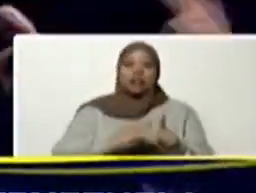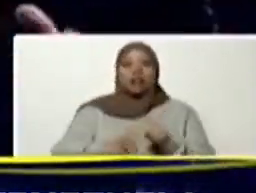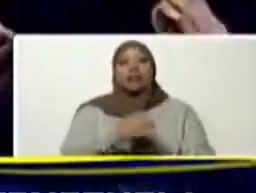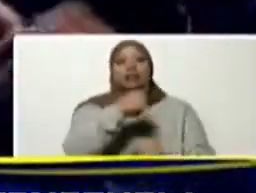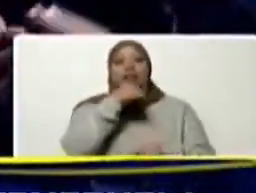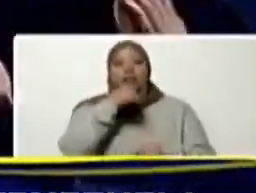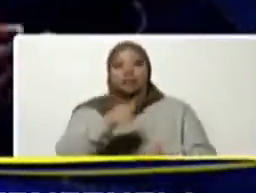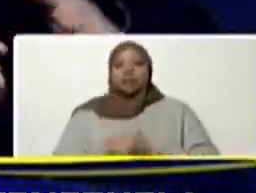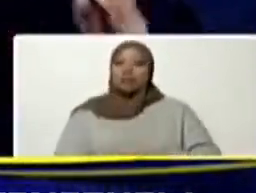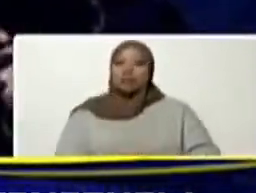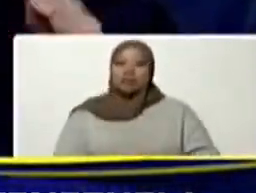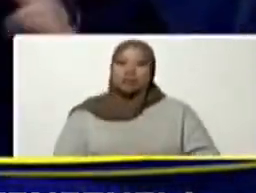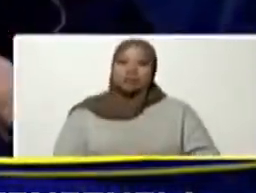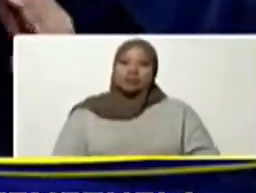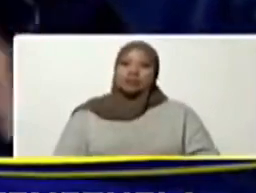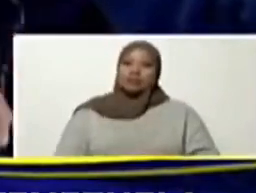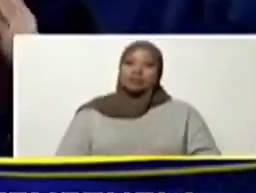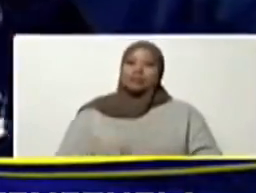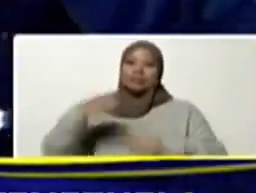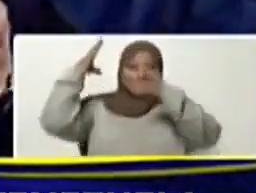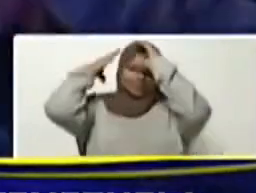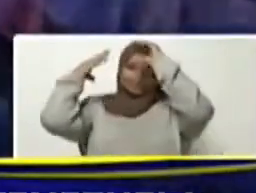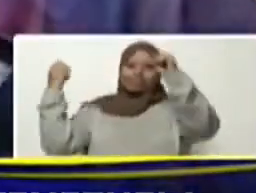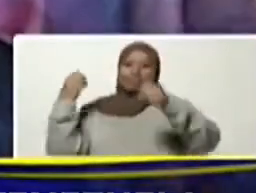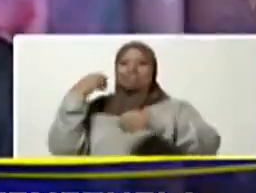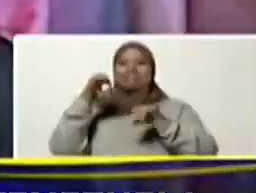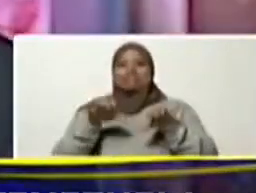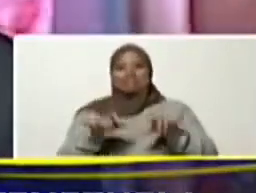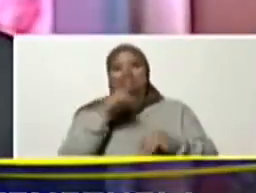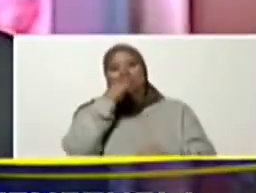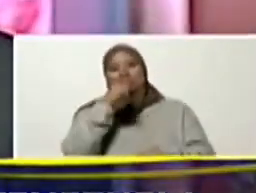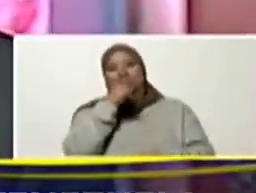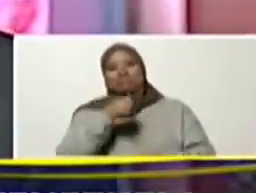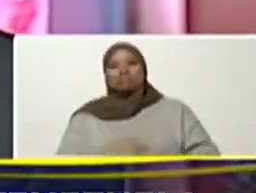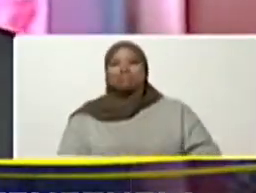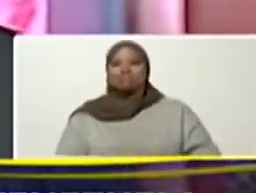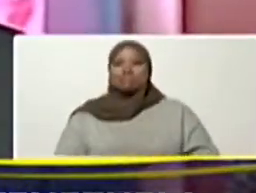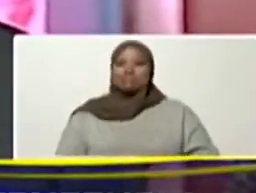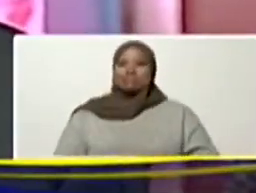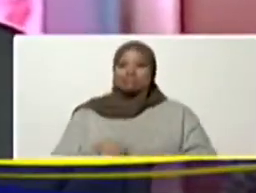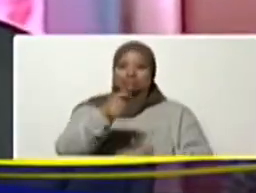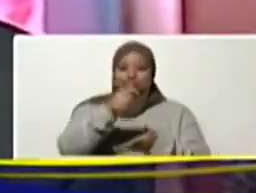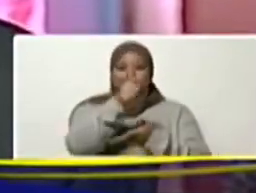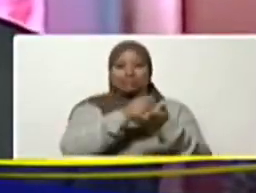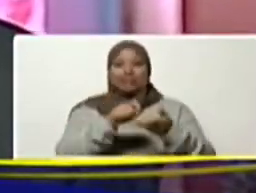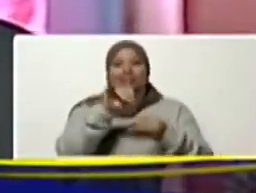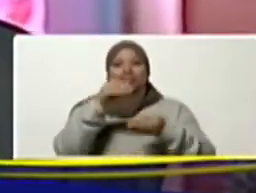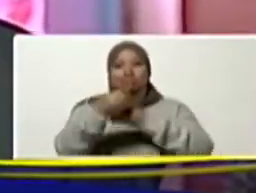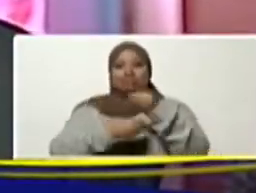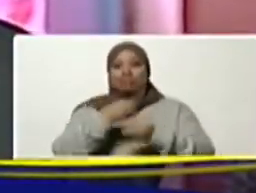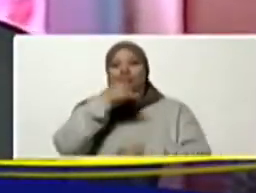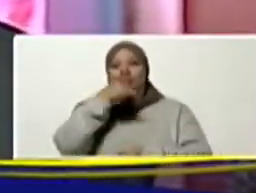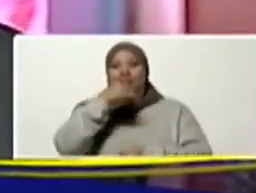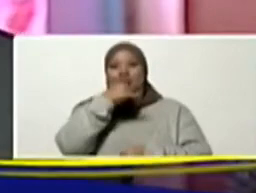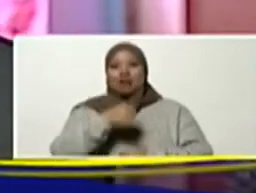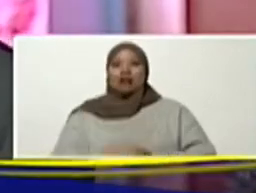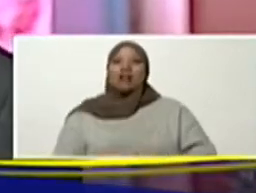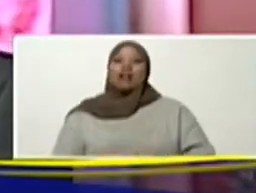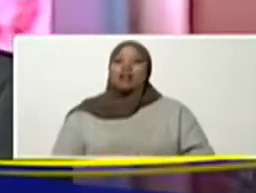señores embajadores, embajadoras, escritores, escritoras, editoras, editores,